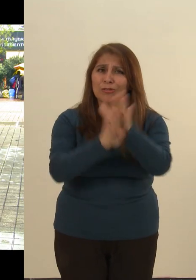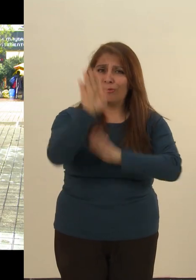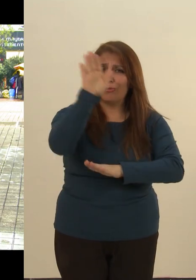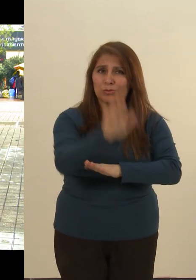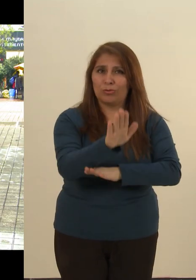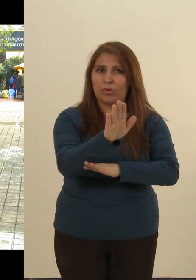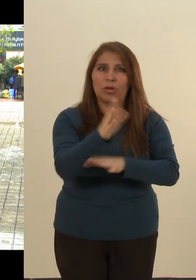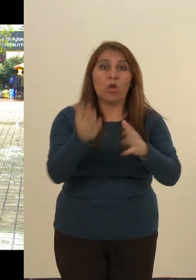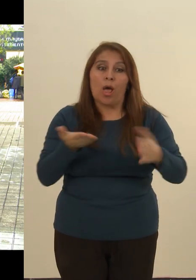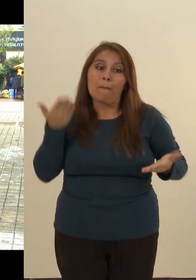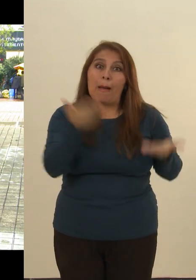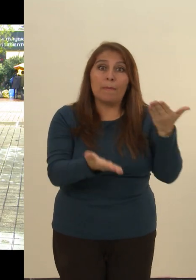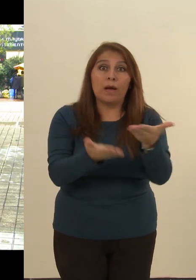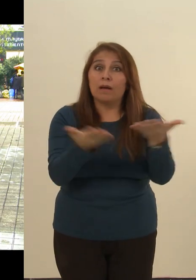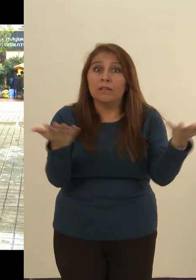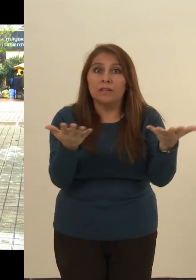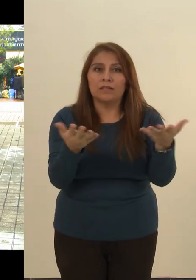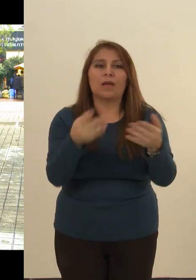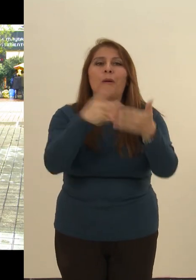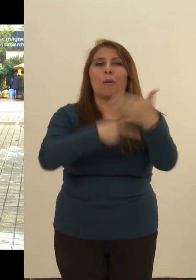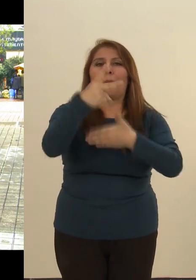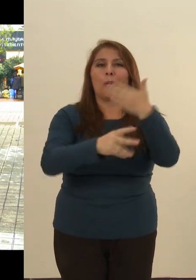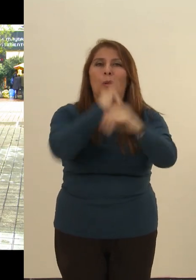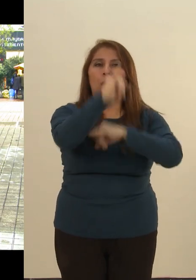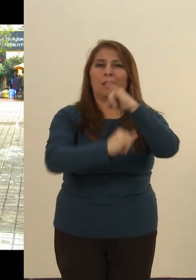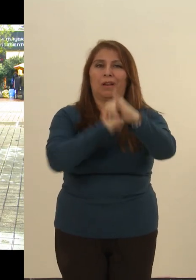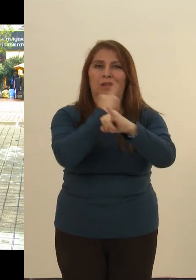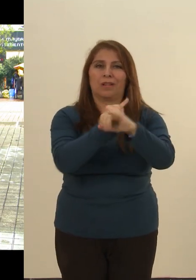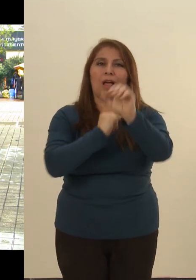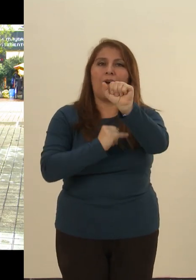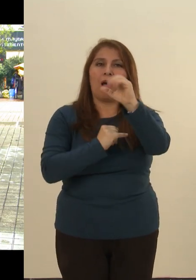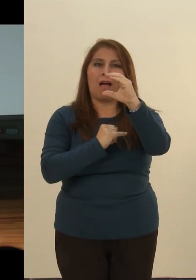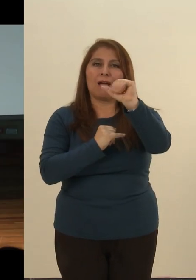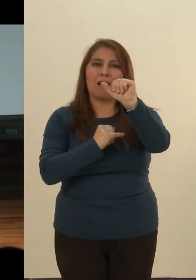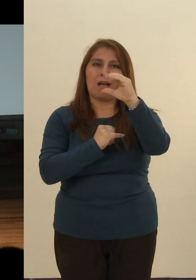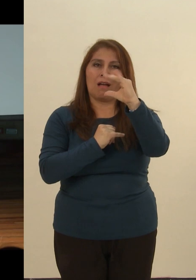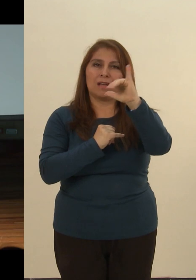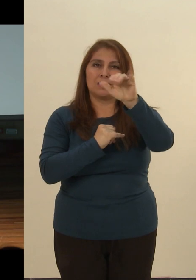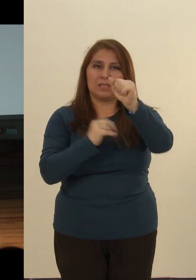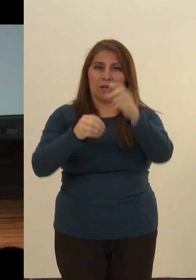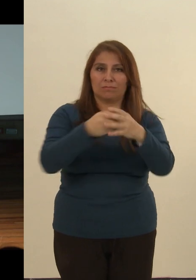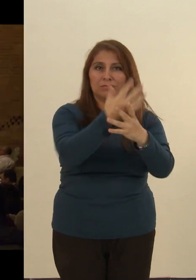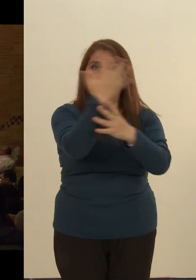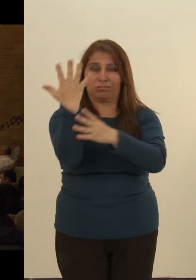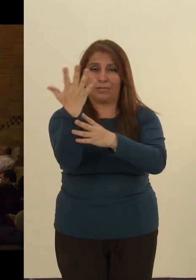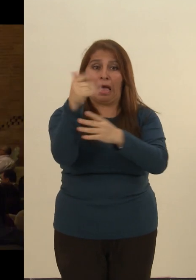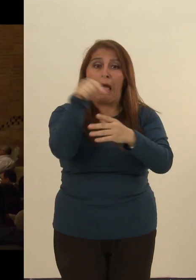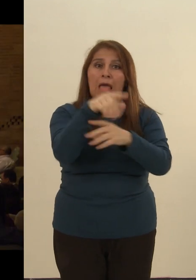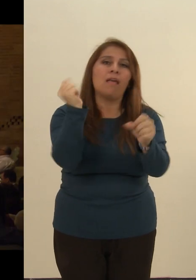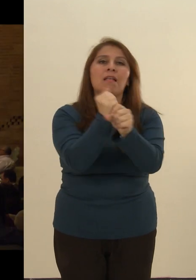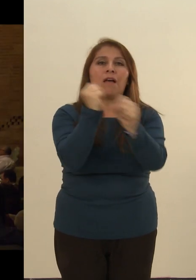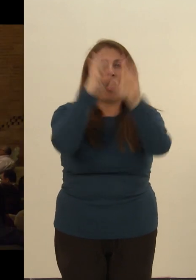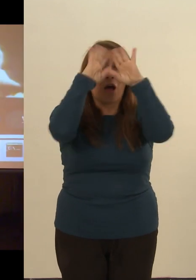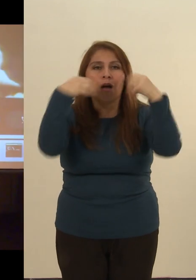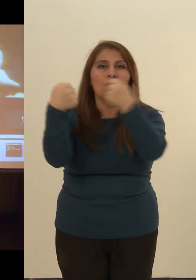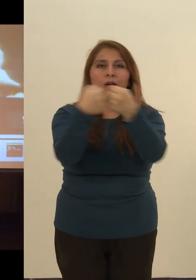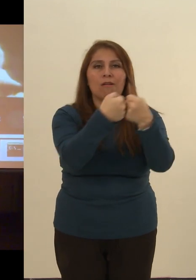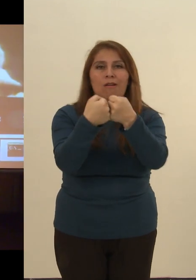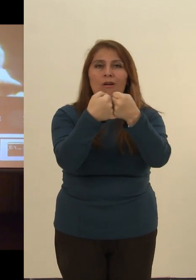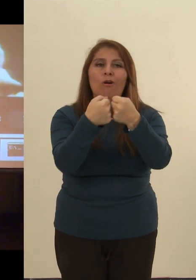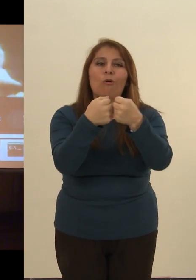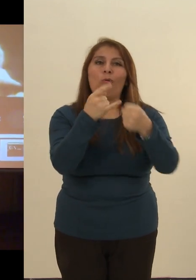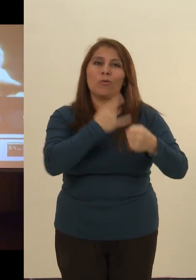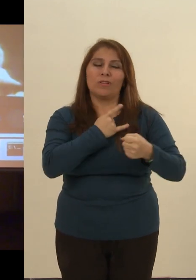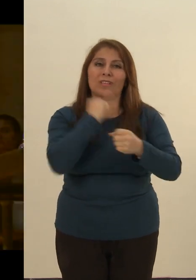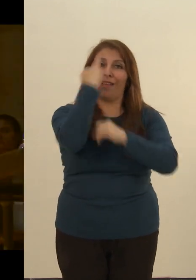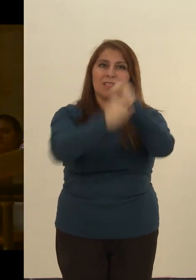podido desarrollar hasta el momento en el proyecto internacional Acacia, que es un proyecto que desarrollamos con la Unión Europea